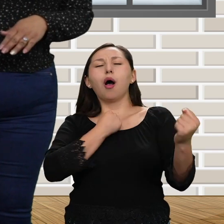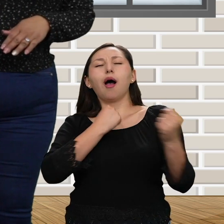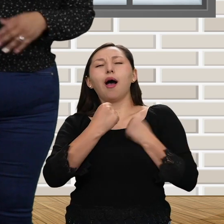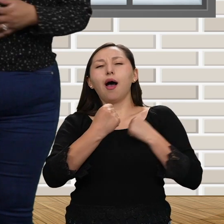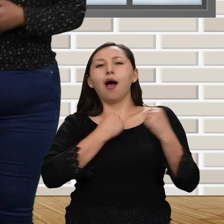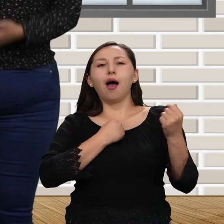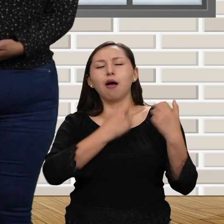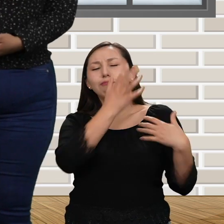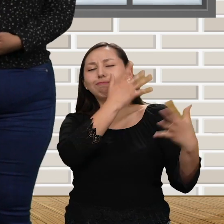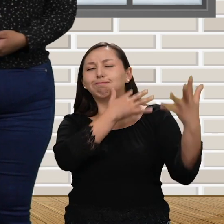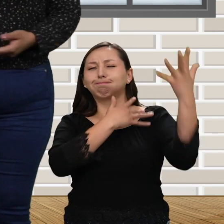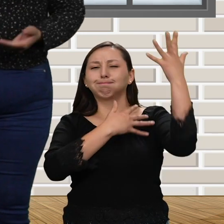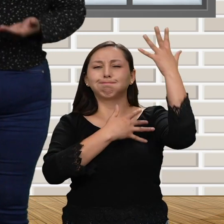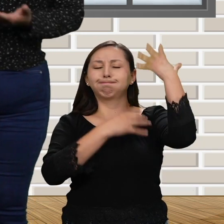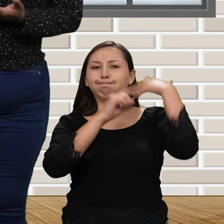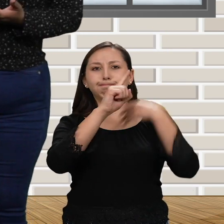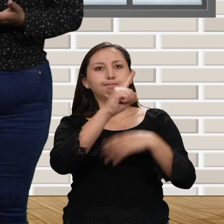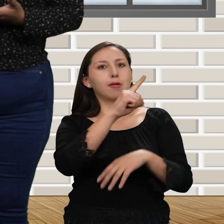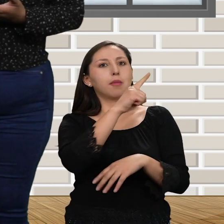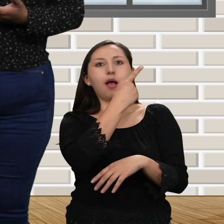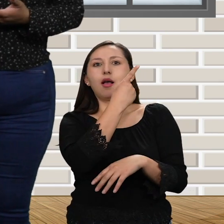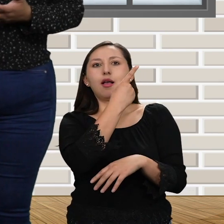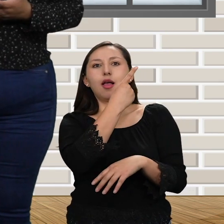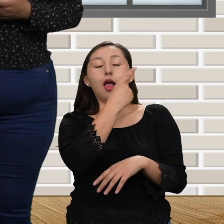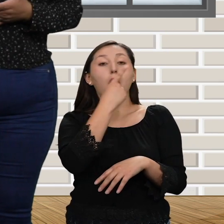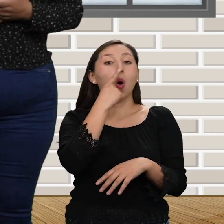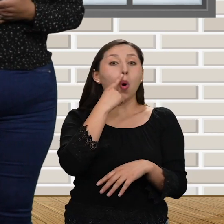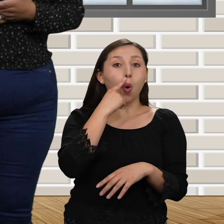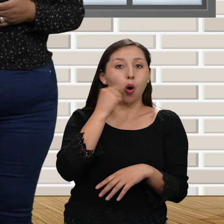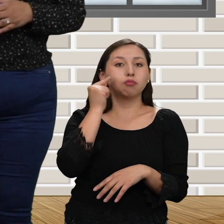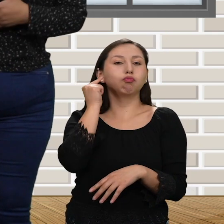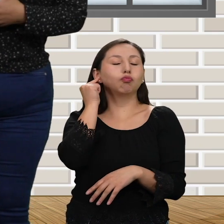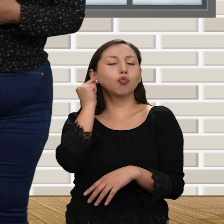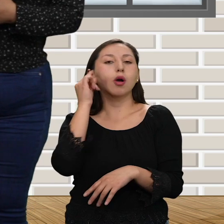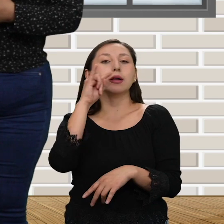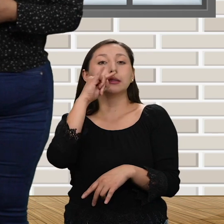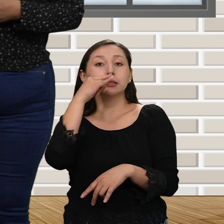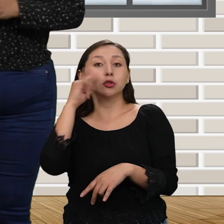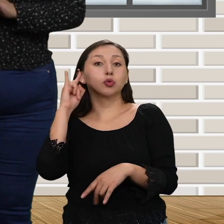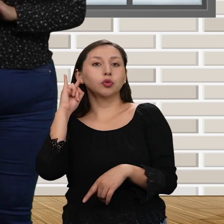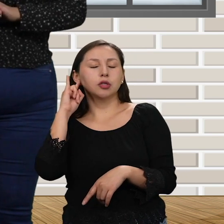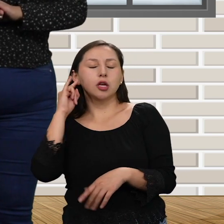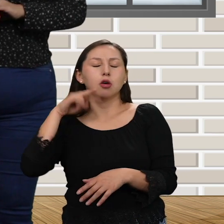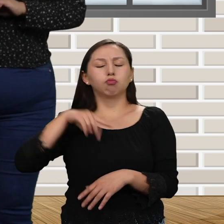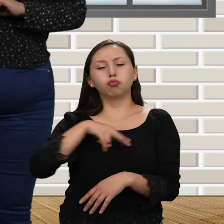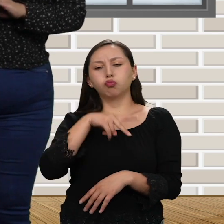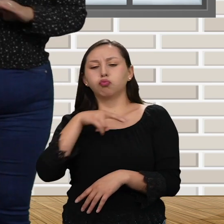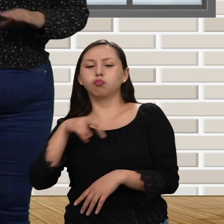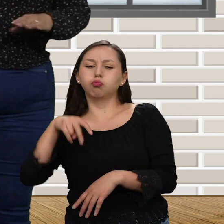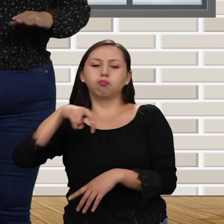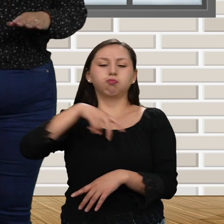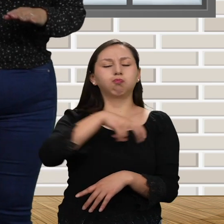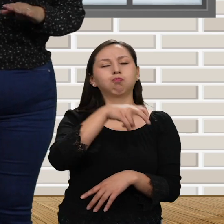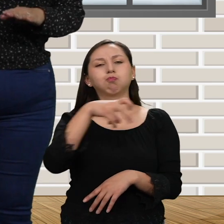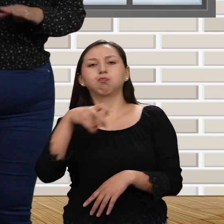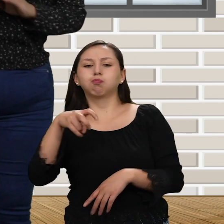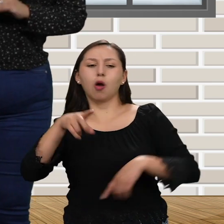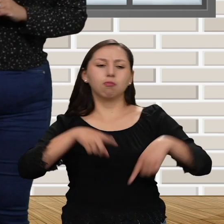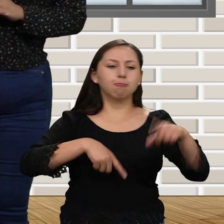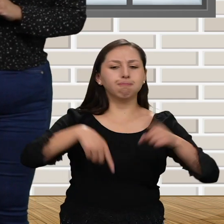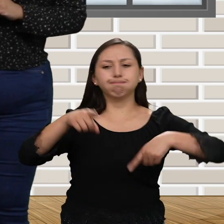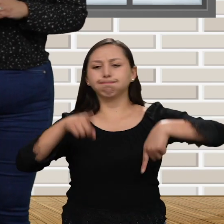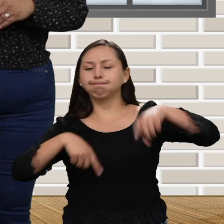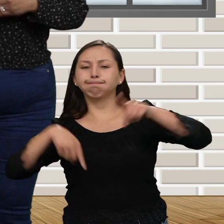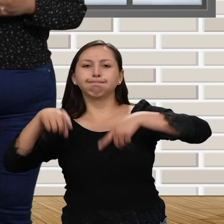primera etapa de la Edad de Piedra, los hombres, mujeres, niñas y niños eran nómadas, es decir, no tenían un sitio estable